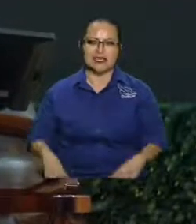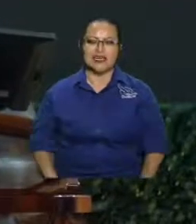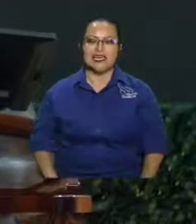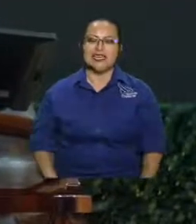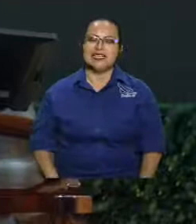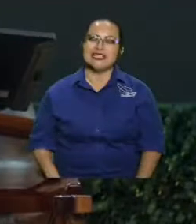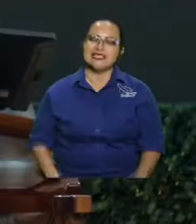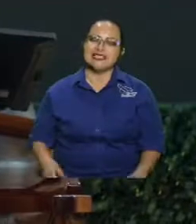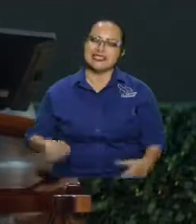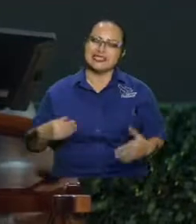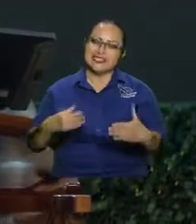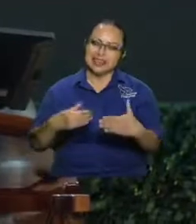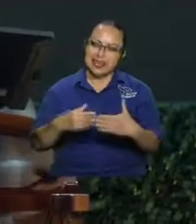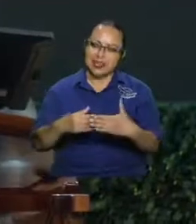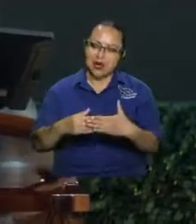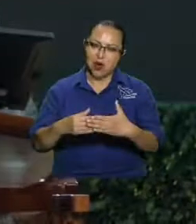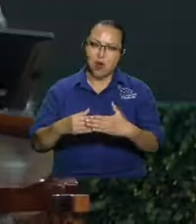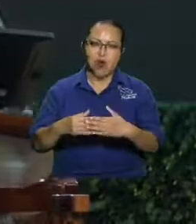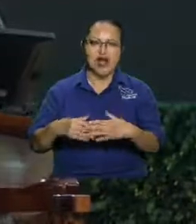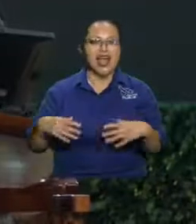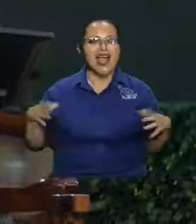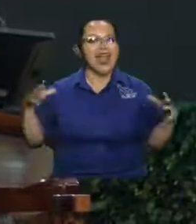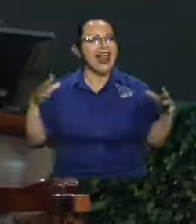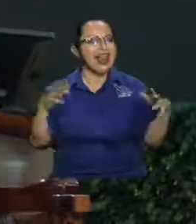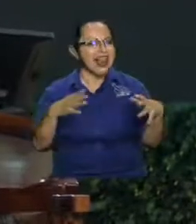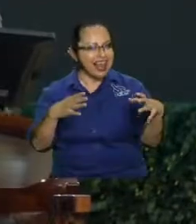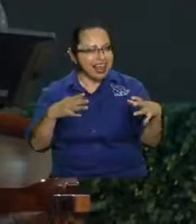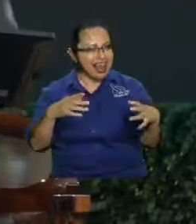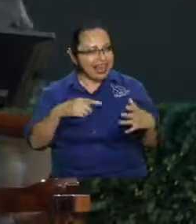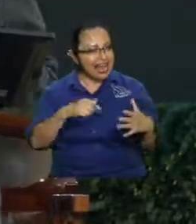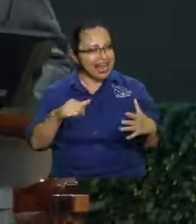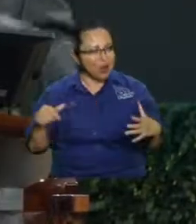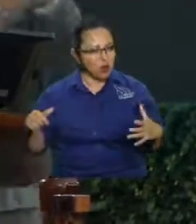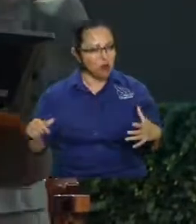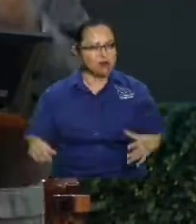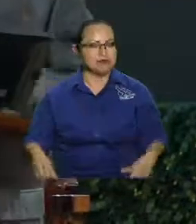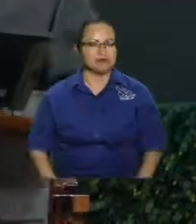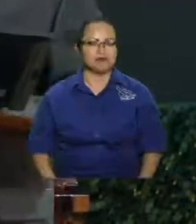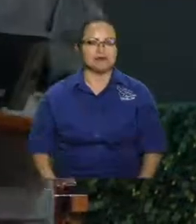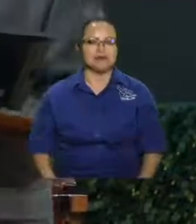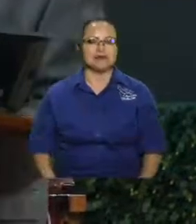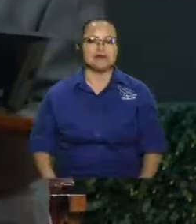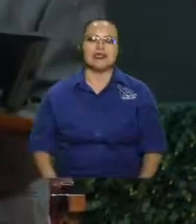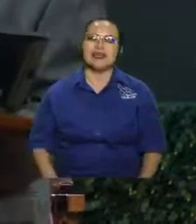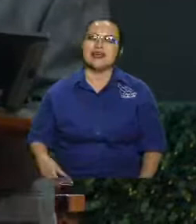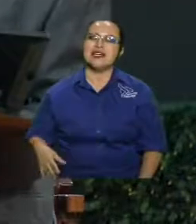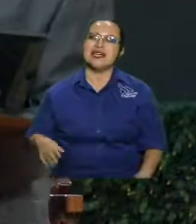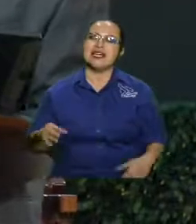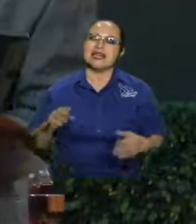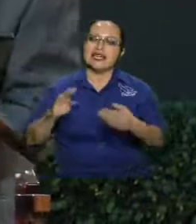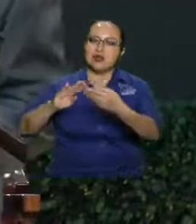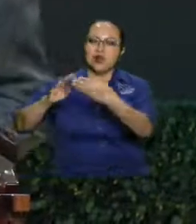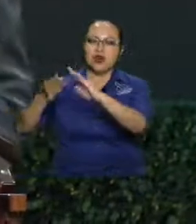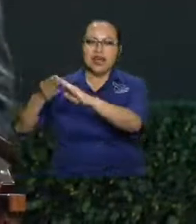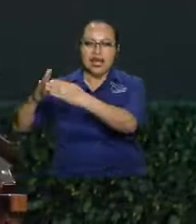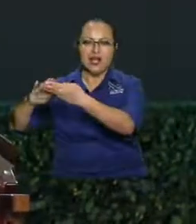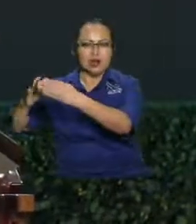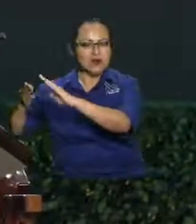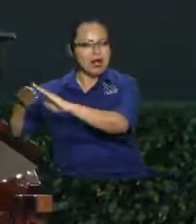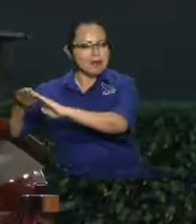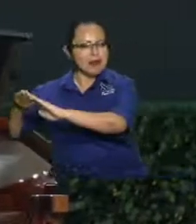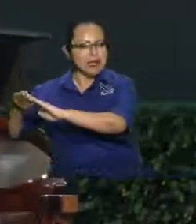a orillas del lago Yohoa, en Honduras. Y entonces había un campamento ahí que alquilaron, habían